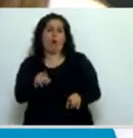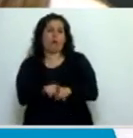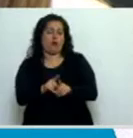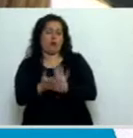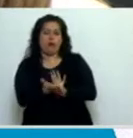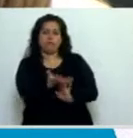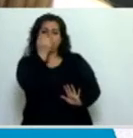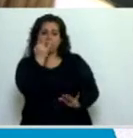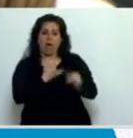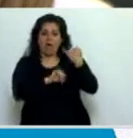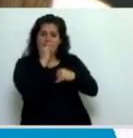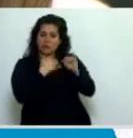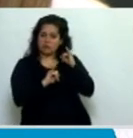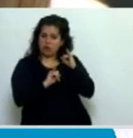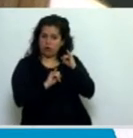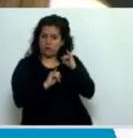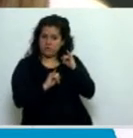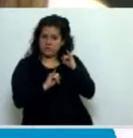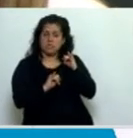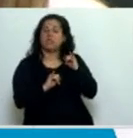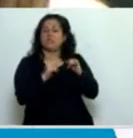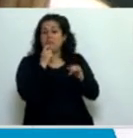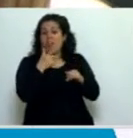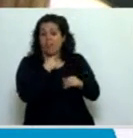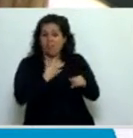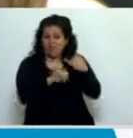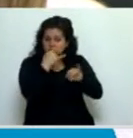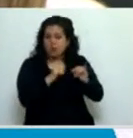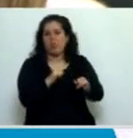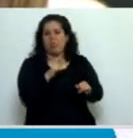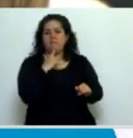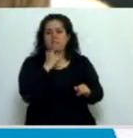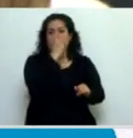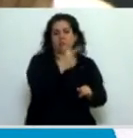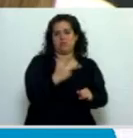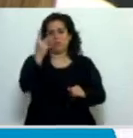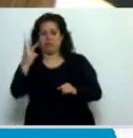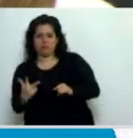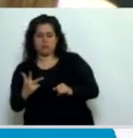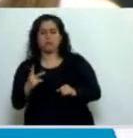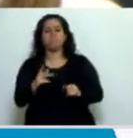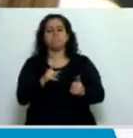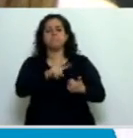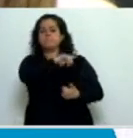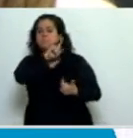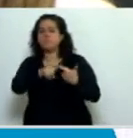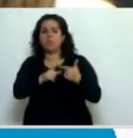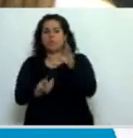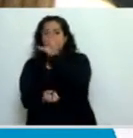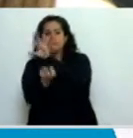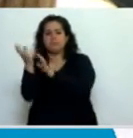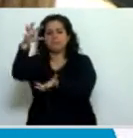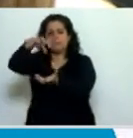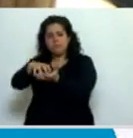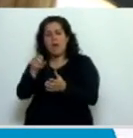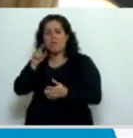disposición respecto de las mencionadas acciones societarias. La segunda herramienta es la creación de una Agencia Nacional de